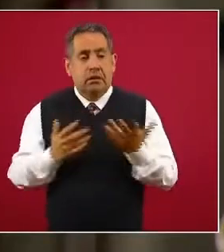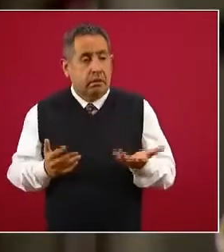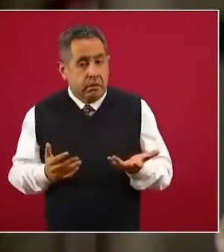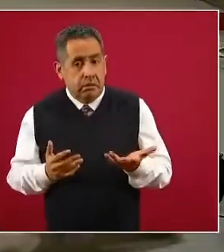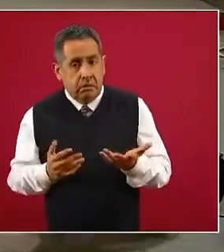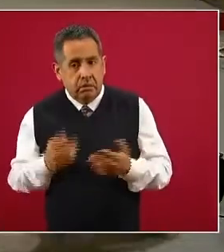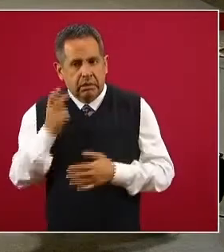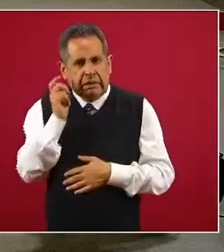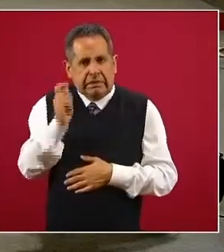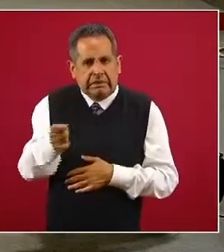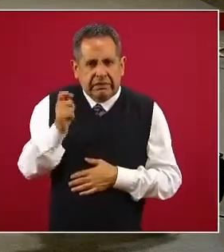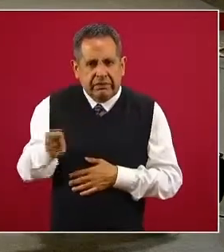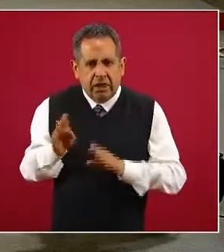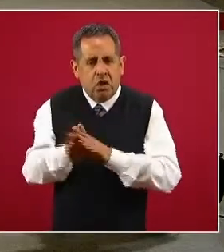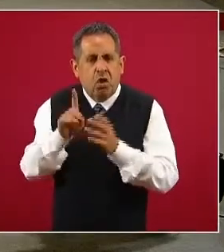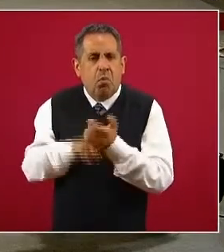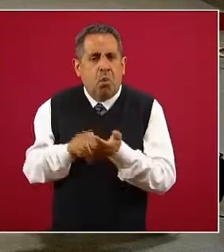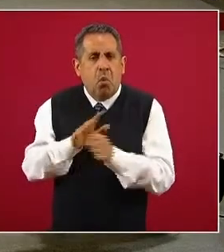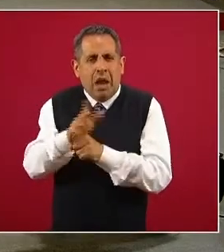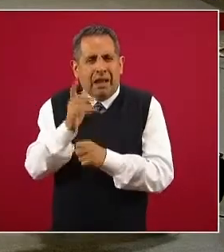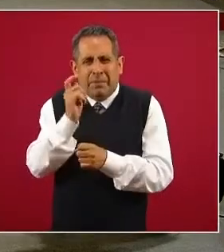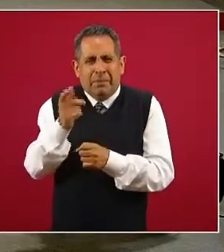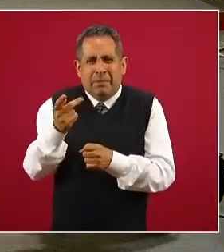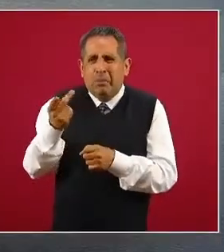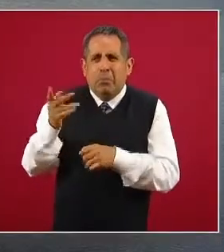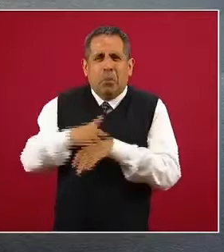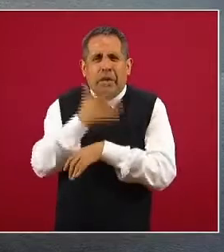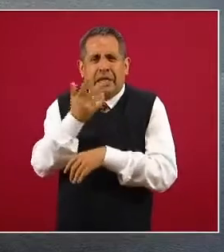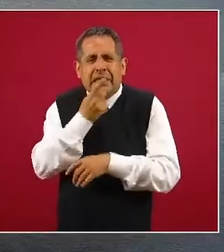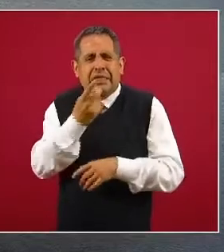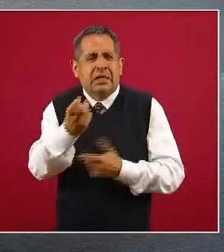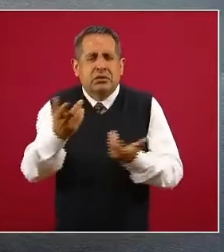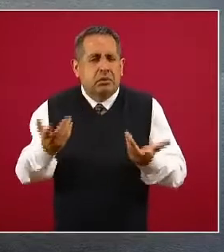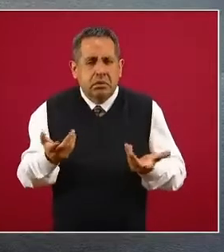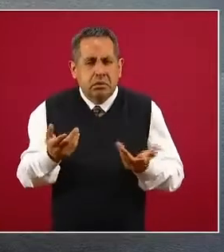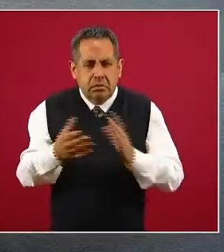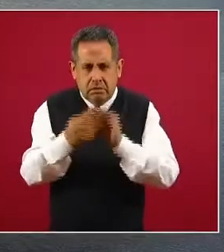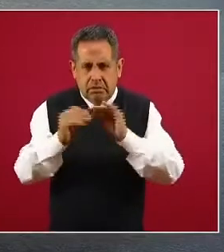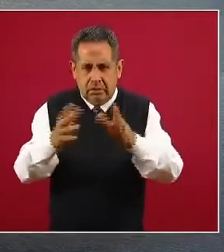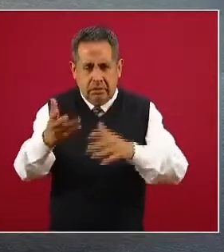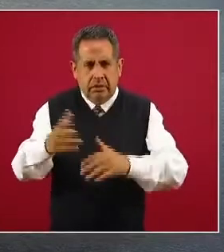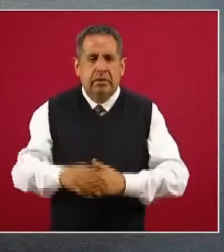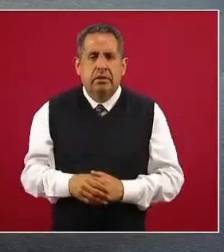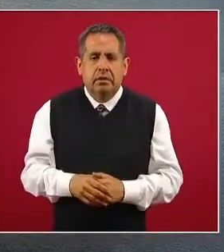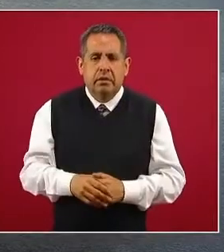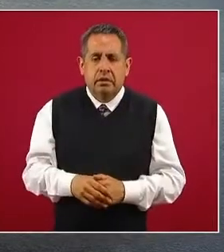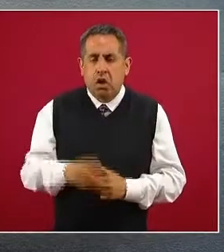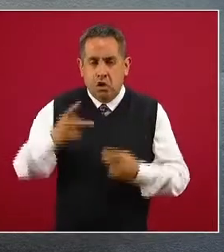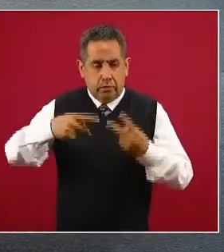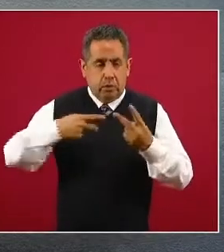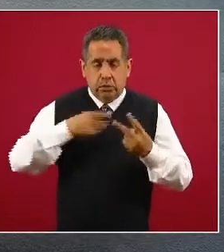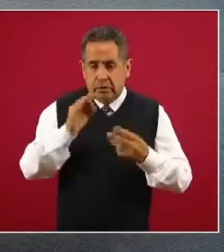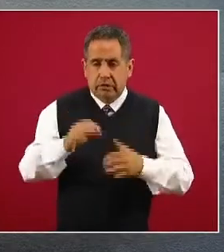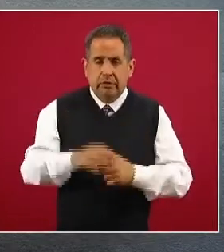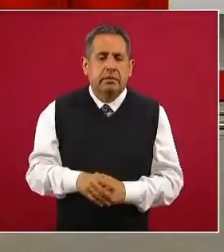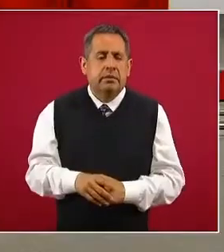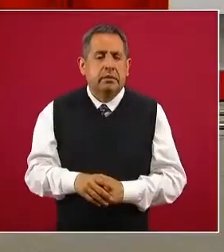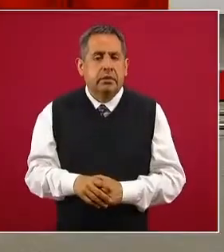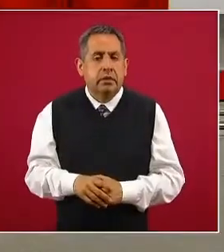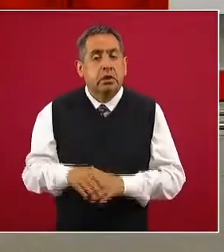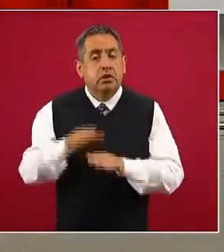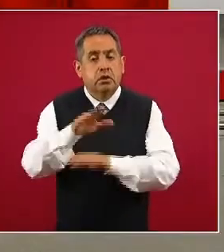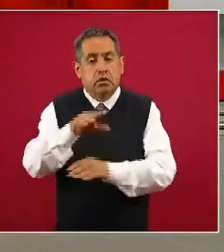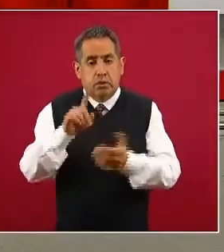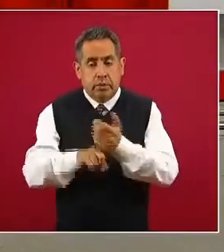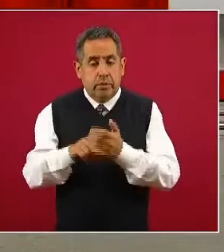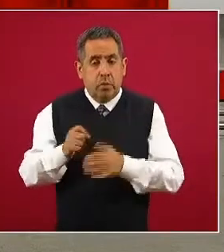Básicamente eso, ¿qué significa? ¿Cuál es la señal que mandan? Y eso. ¿Cómo no? Muchas gracias por ambas preguntas. Sobre